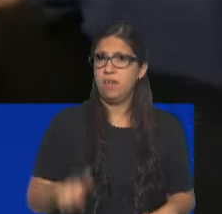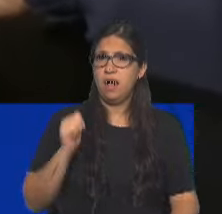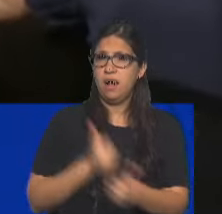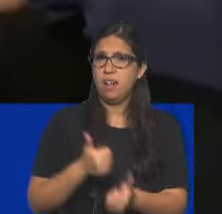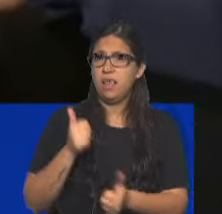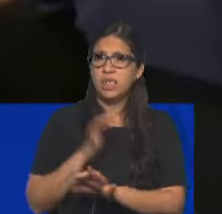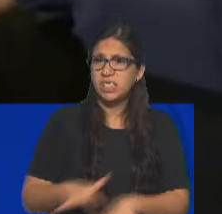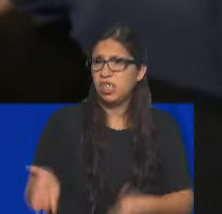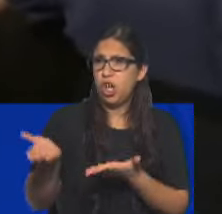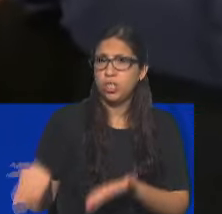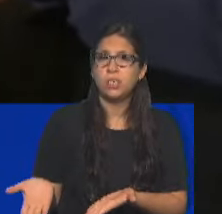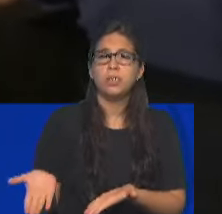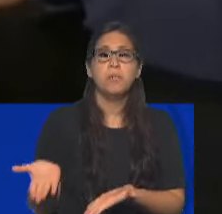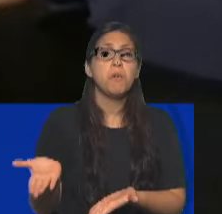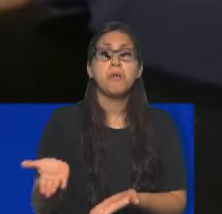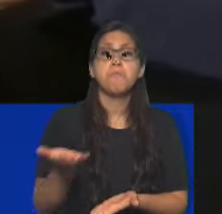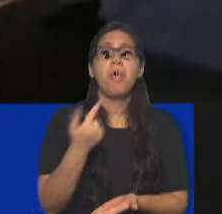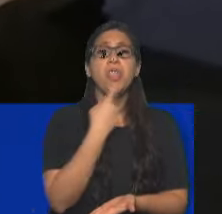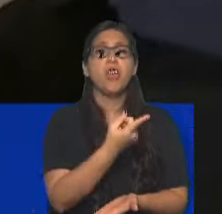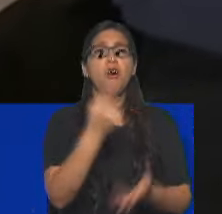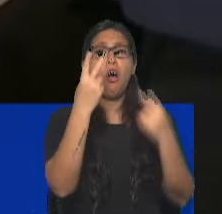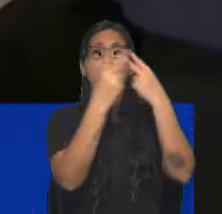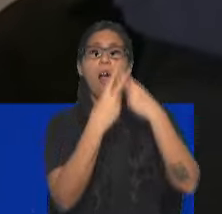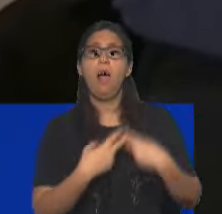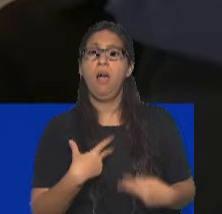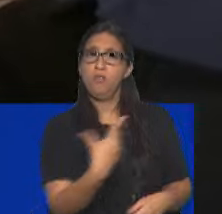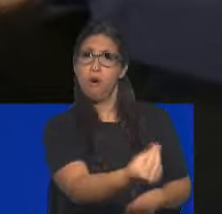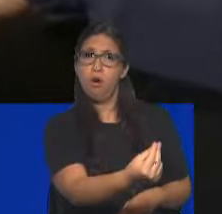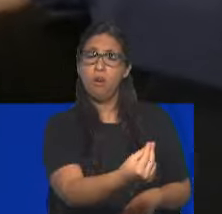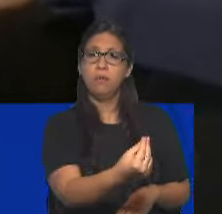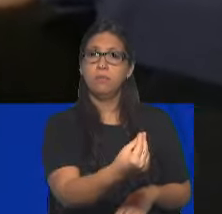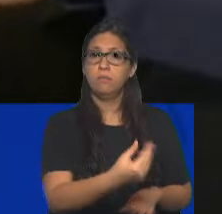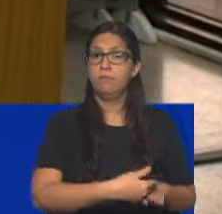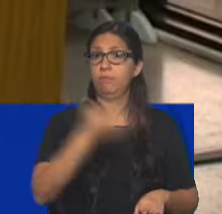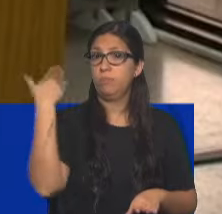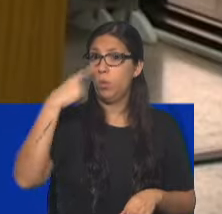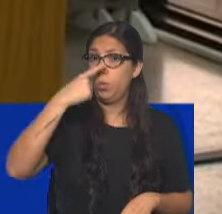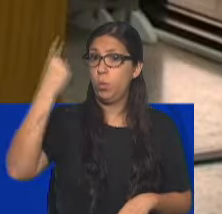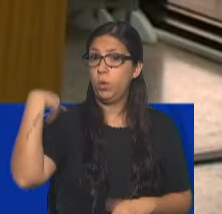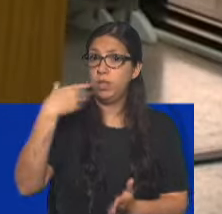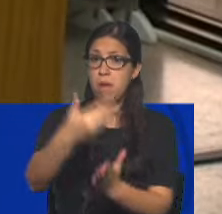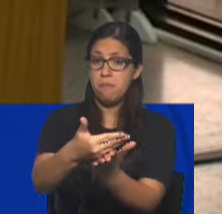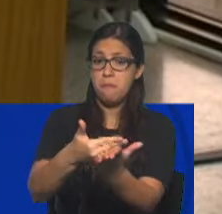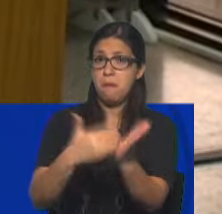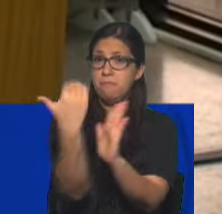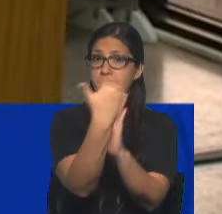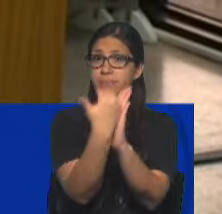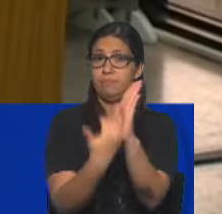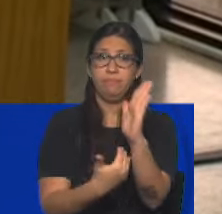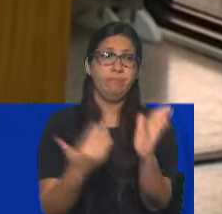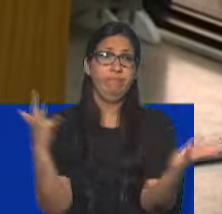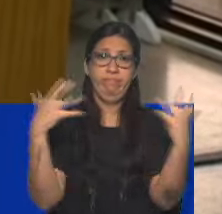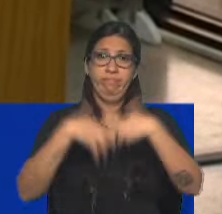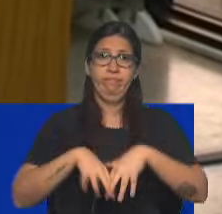negó. No tenemos pericia psicológica, nos remitimos a la anterior, que dio todos los indicadores de un delincuente